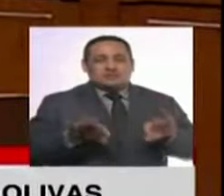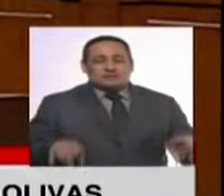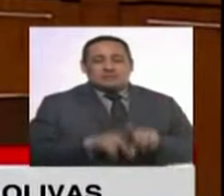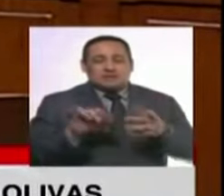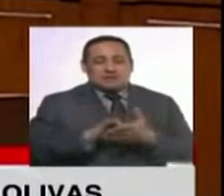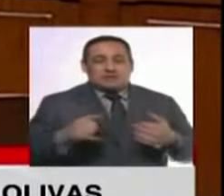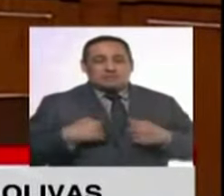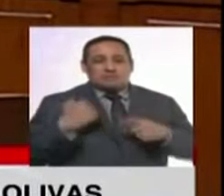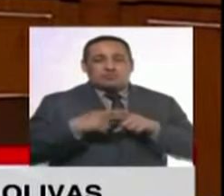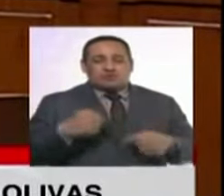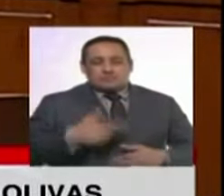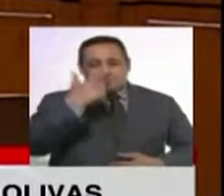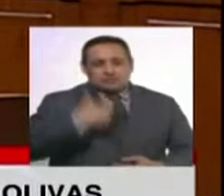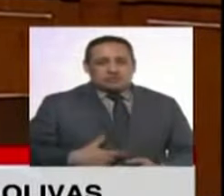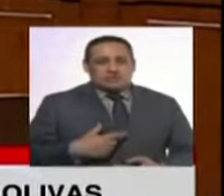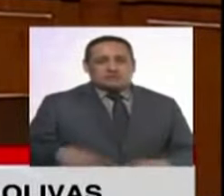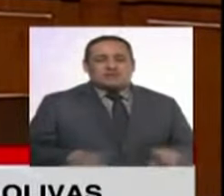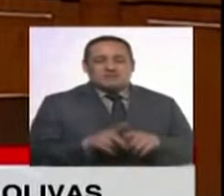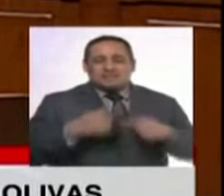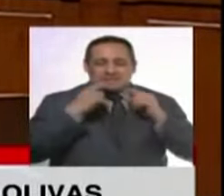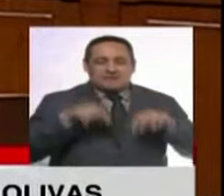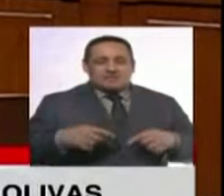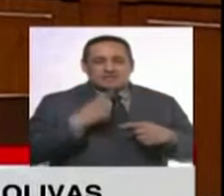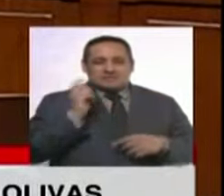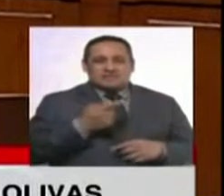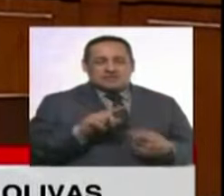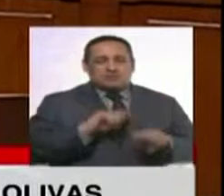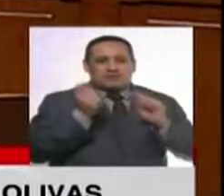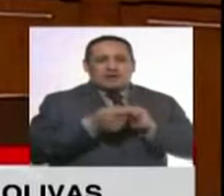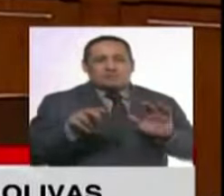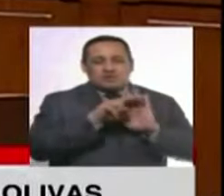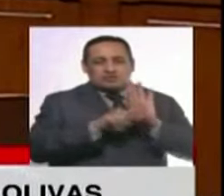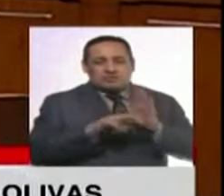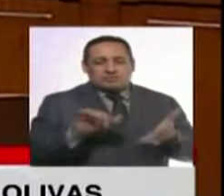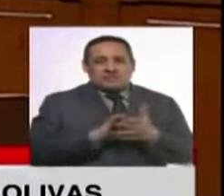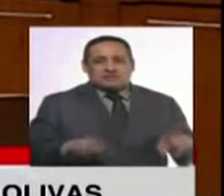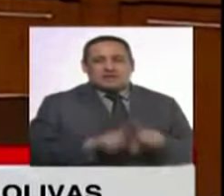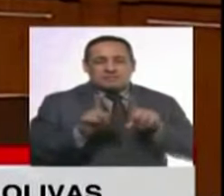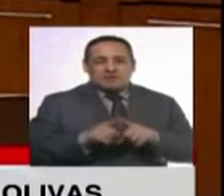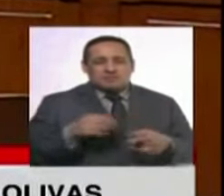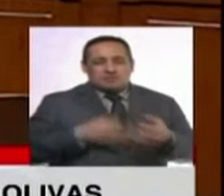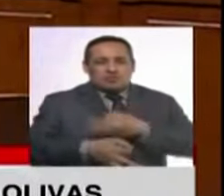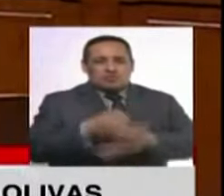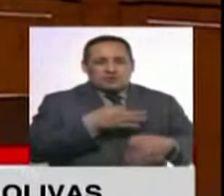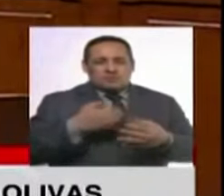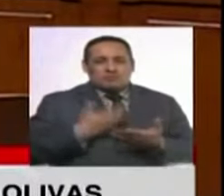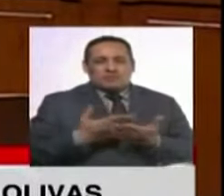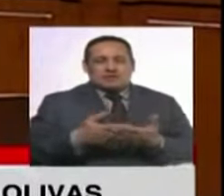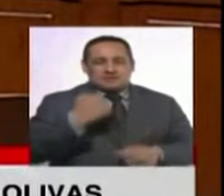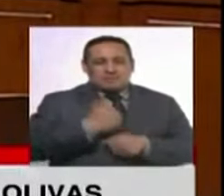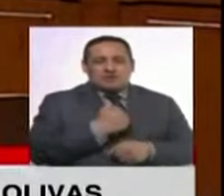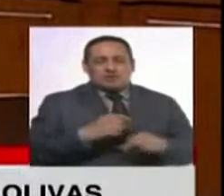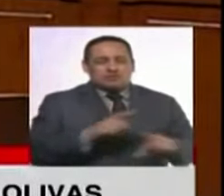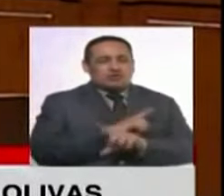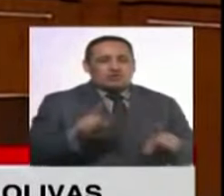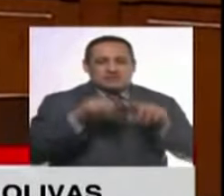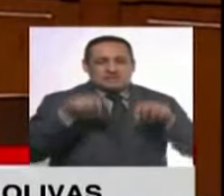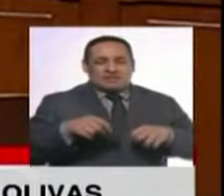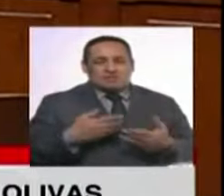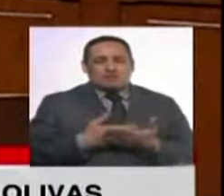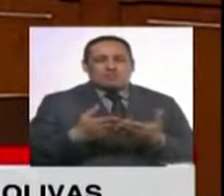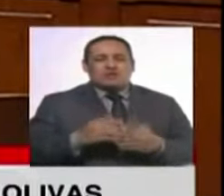que porque en lo personal debe ser por un cambio de las normas que sean medidas coercitivas efectivas no deben ser